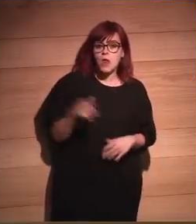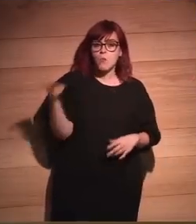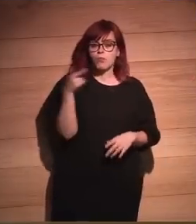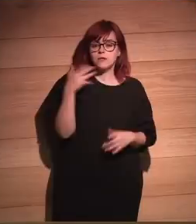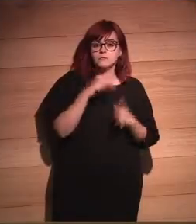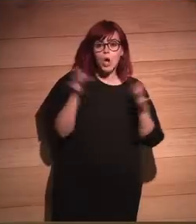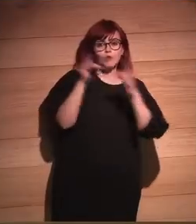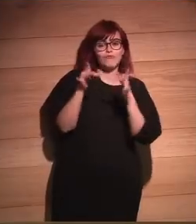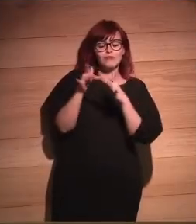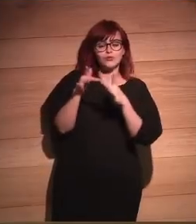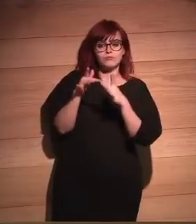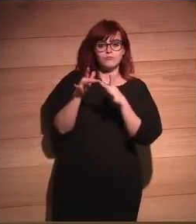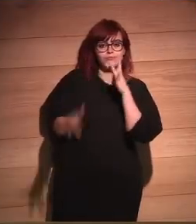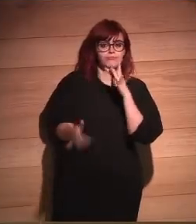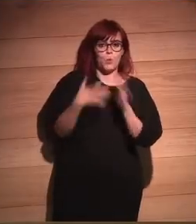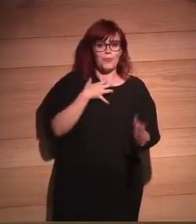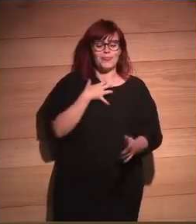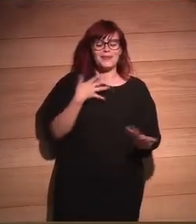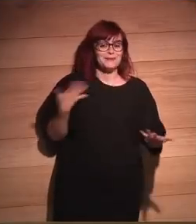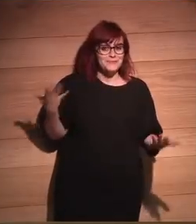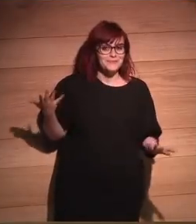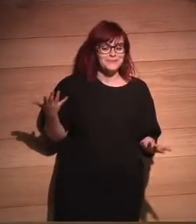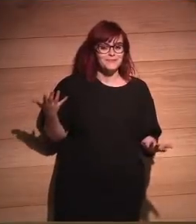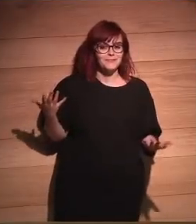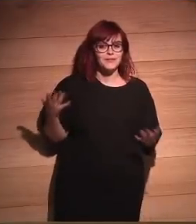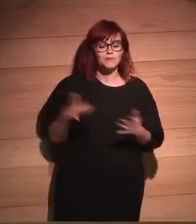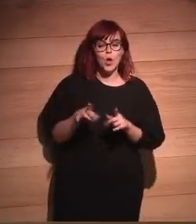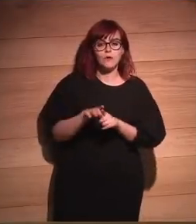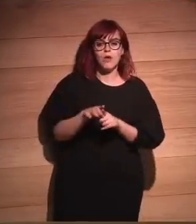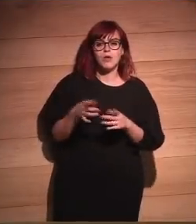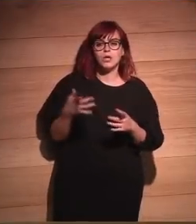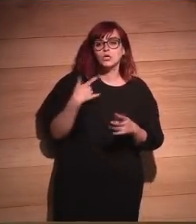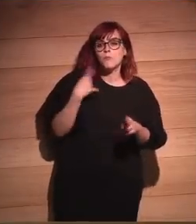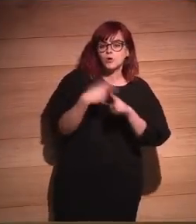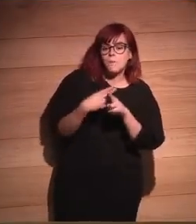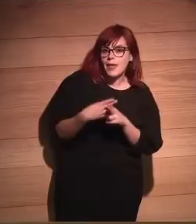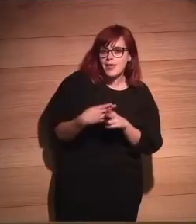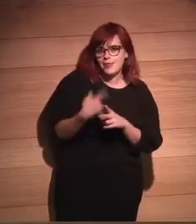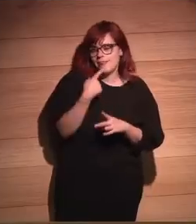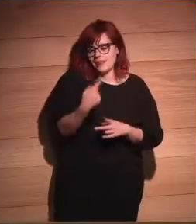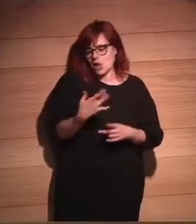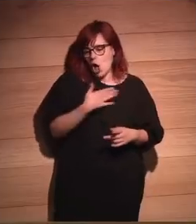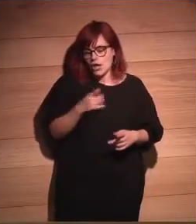no son interoperables, ¿no? Y no podremos hablar por la aplicación que sea, no quiero decir nombres, pero en fin,